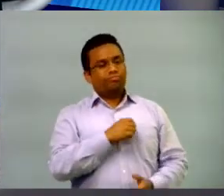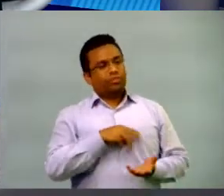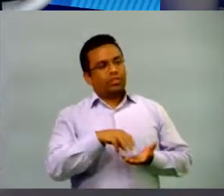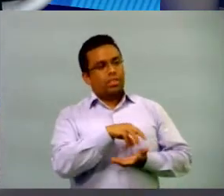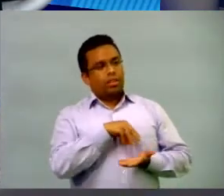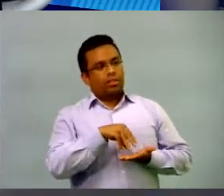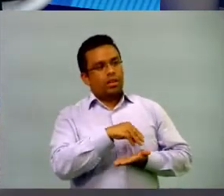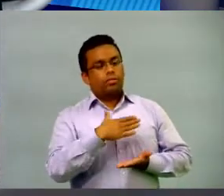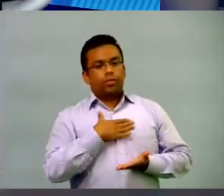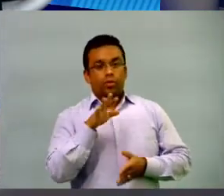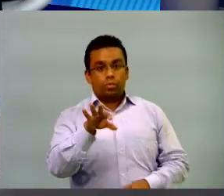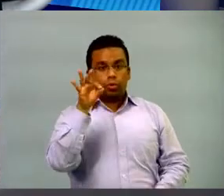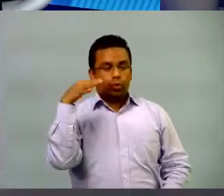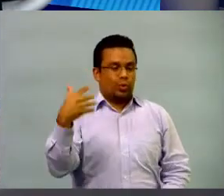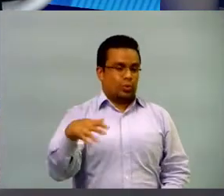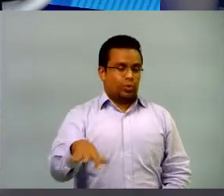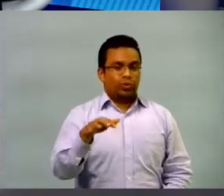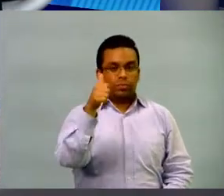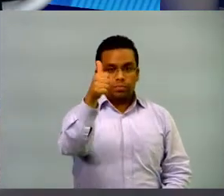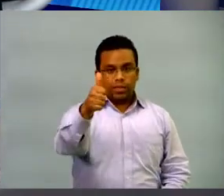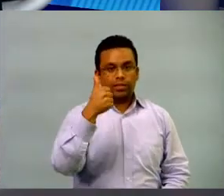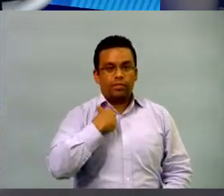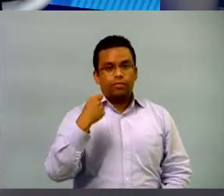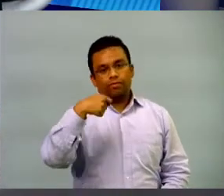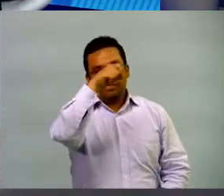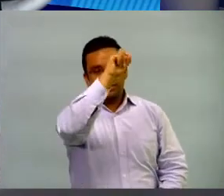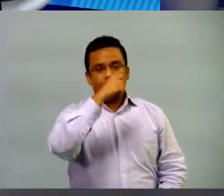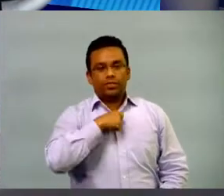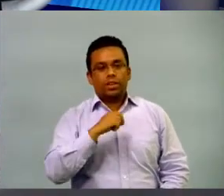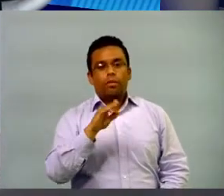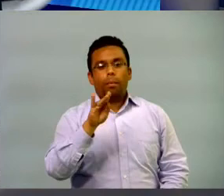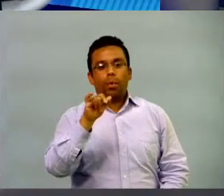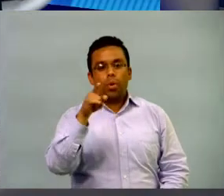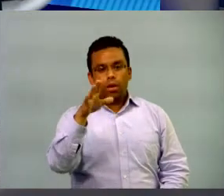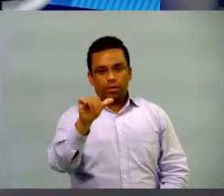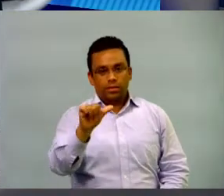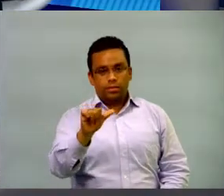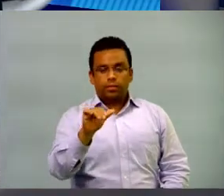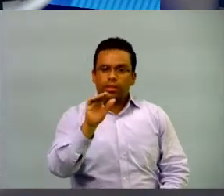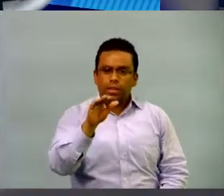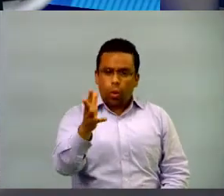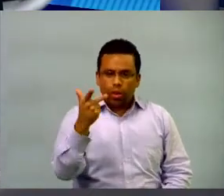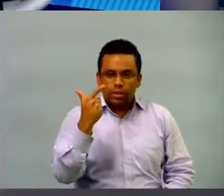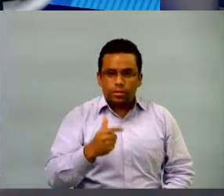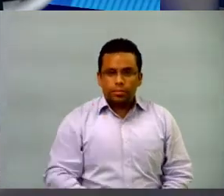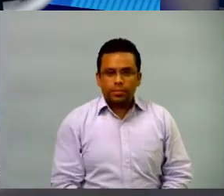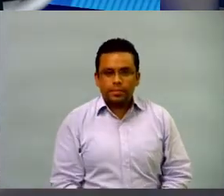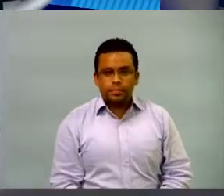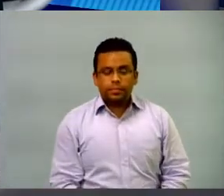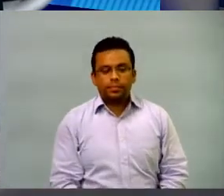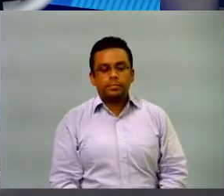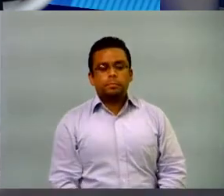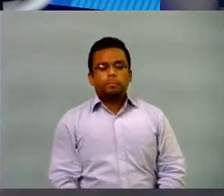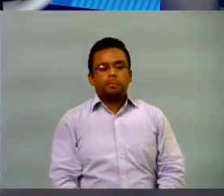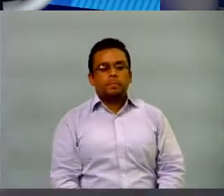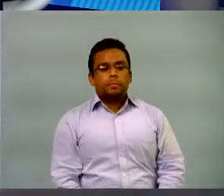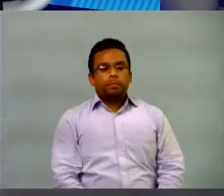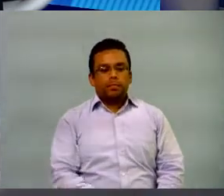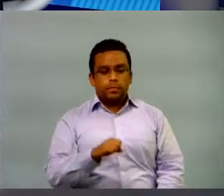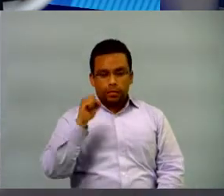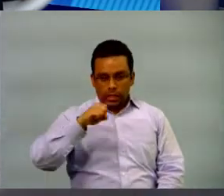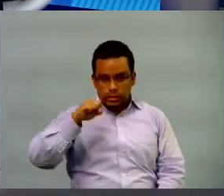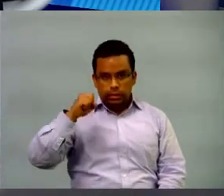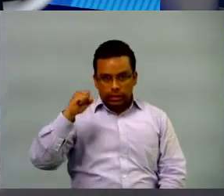es uno de los 9 seleccionados para ir a Buga. Nelly, tú nos ibas a comentar algo interesante de este proyecto. Sí, yo lo vi con detenimiento